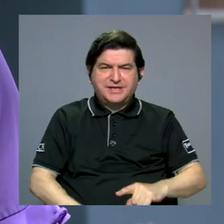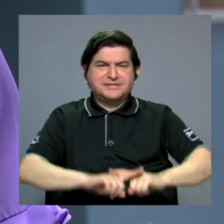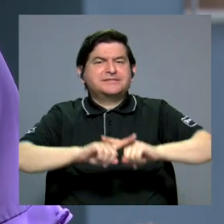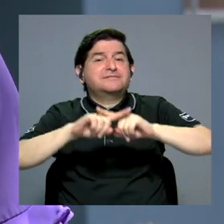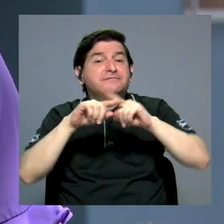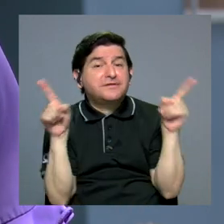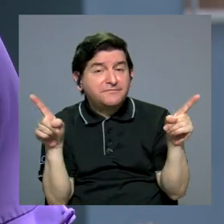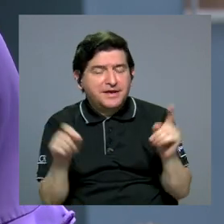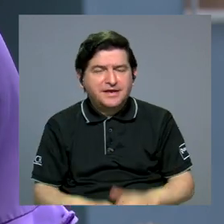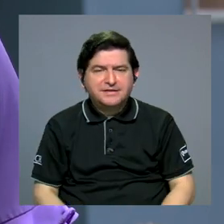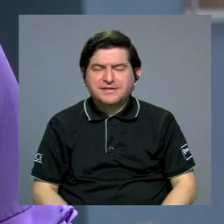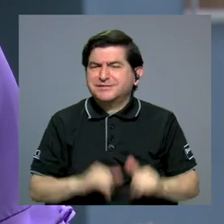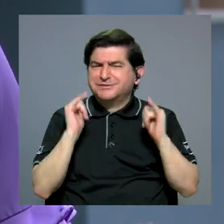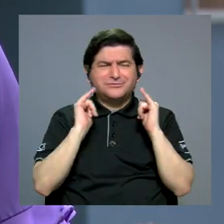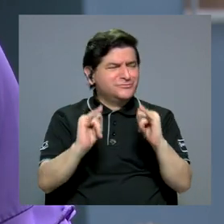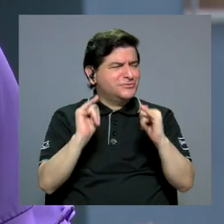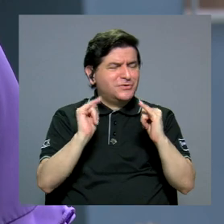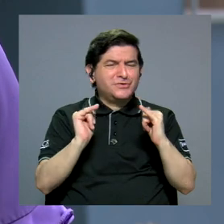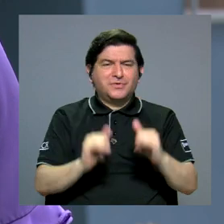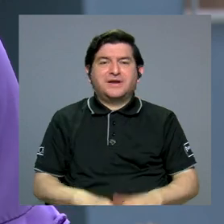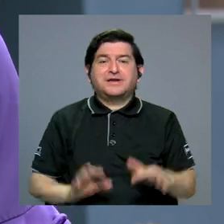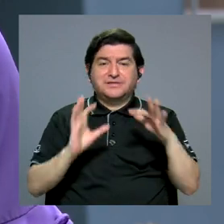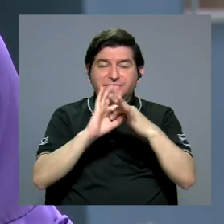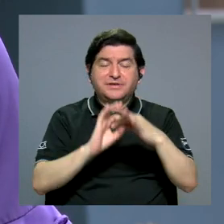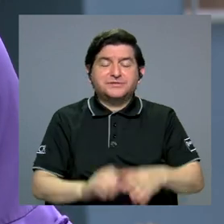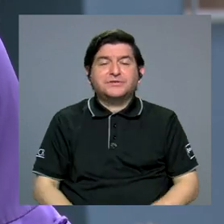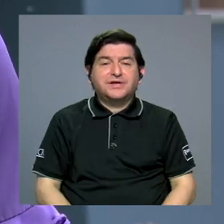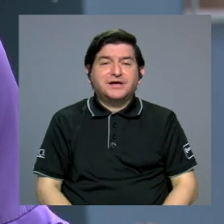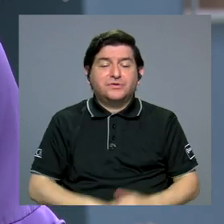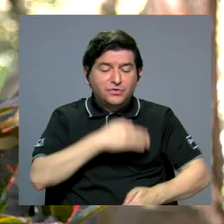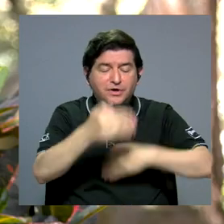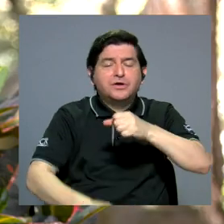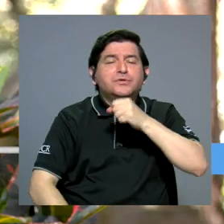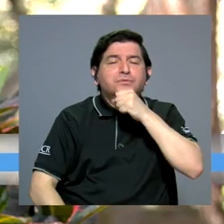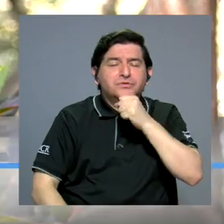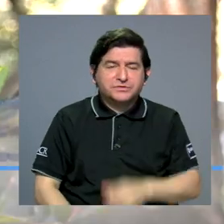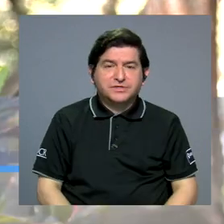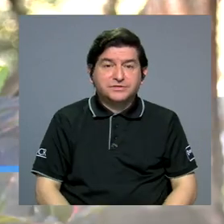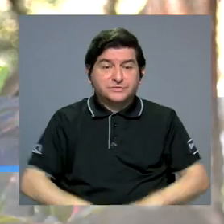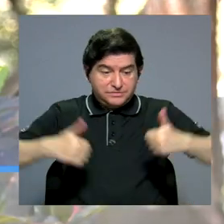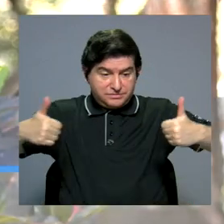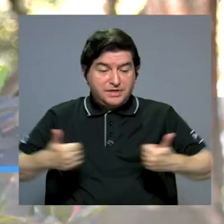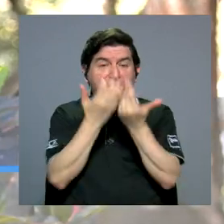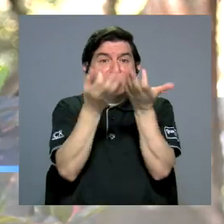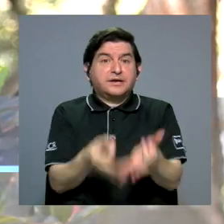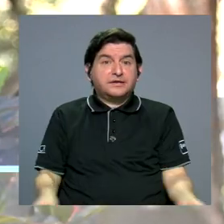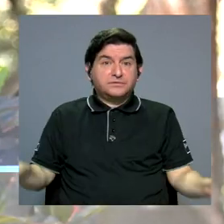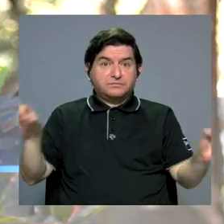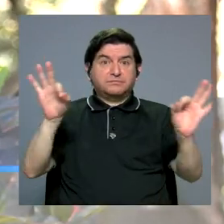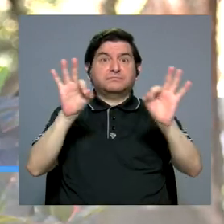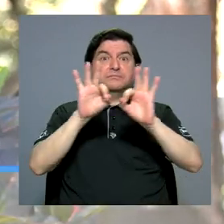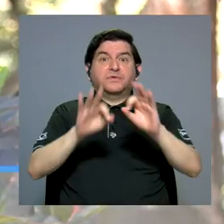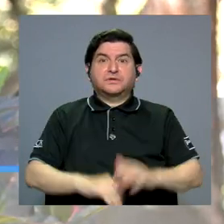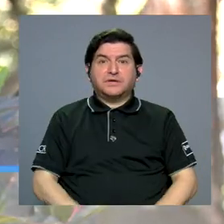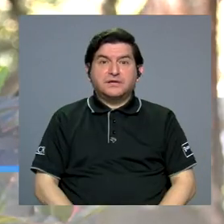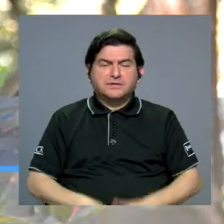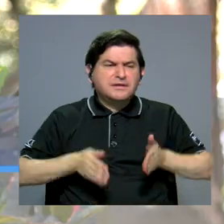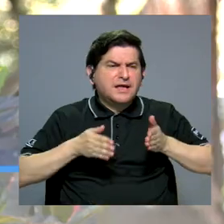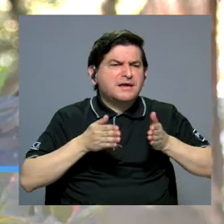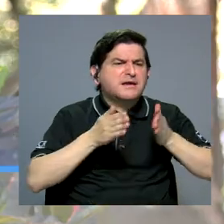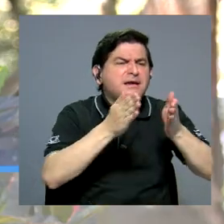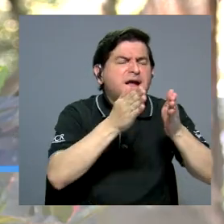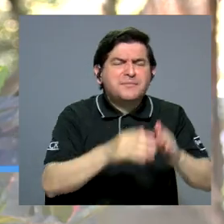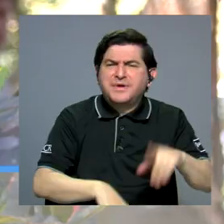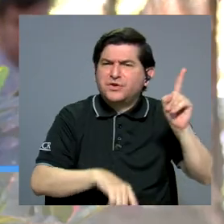distintas y desiguales en torno a la vejez. Ante este reto tan importante, ¿cuál es ese